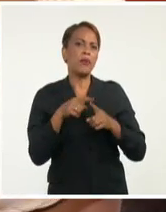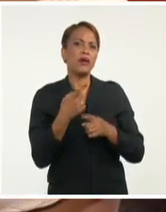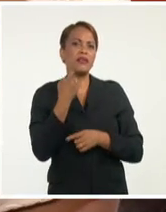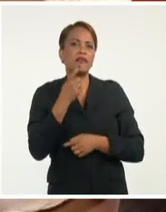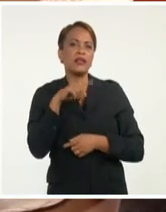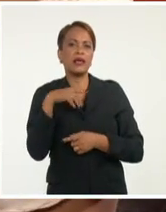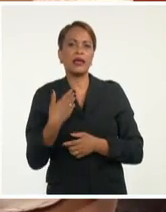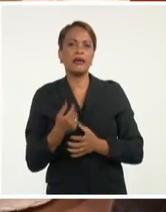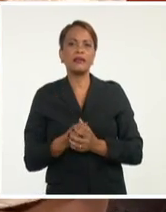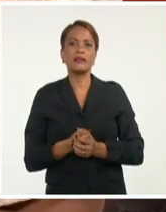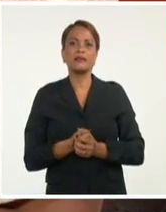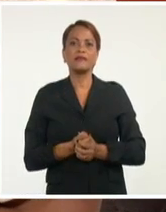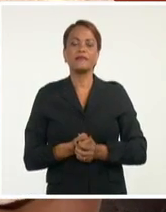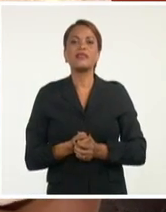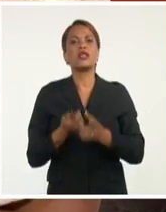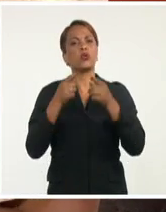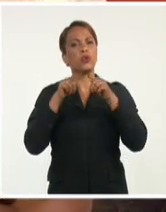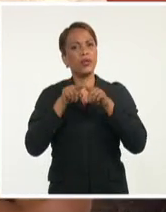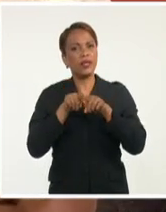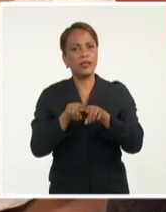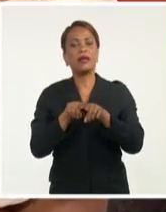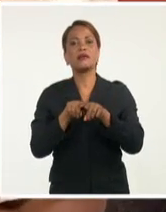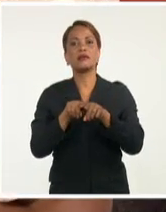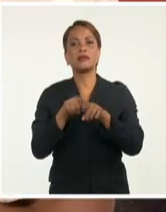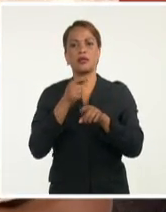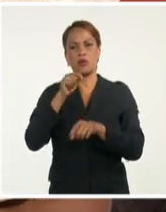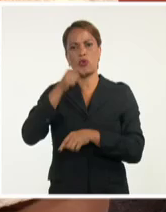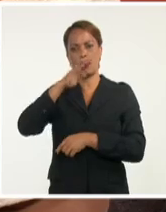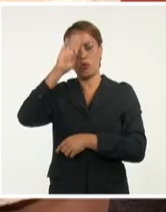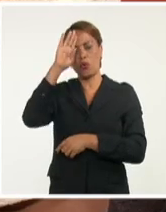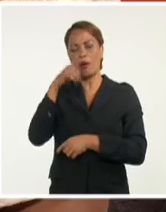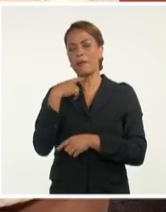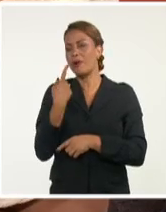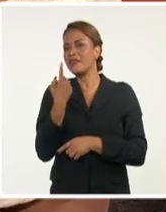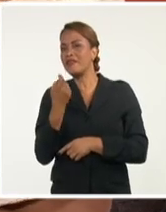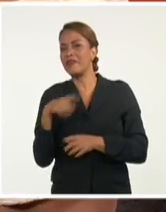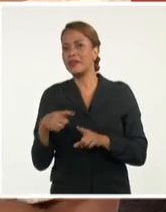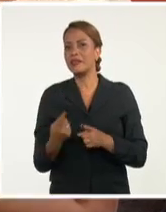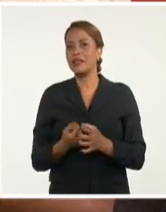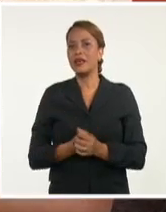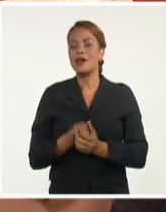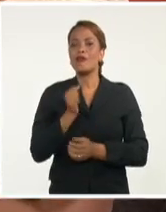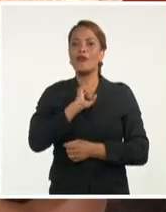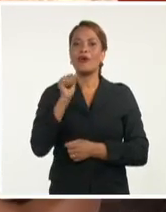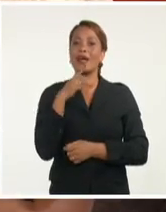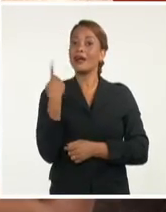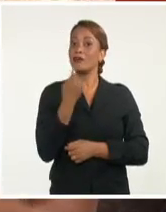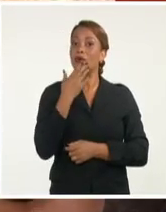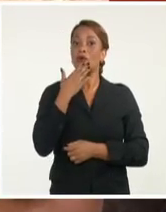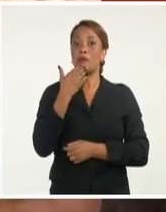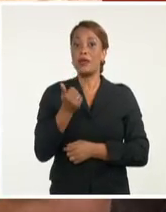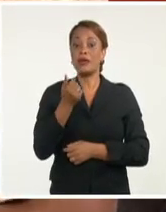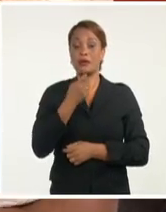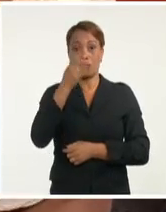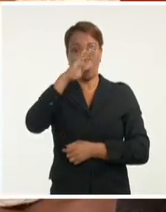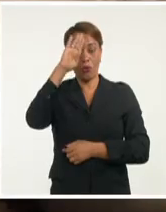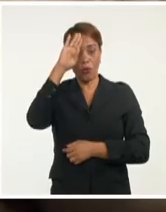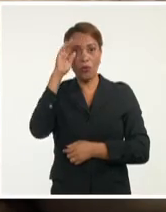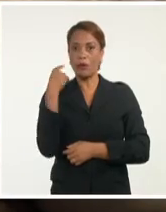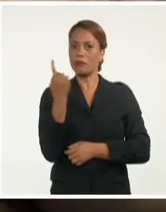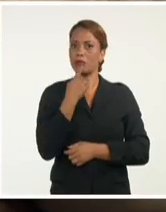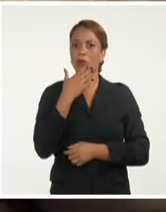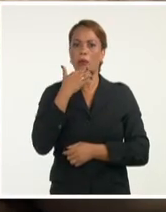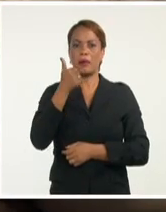necesario entonces tanto la unidad en la Cuba de hoy, en lograr el bienestar de un país para todos los